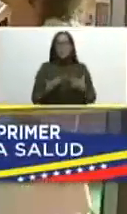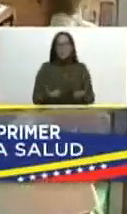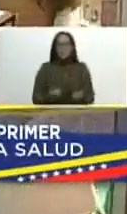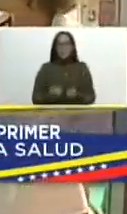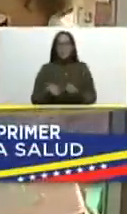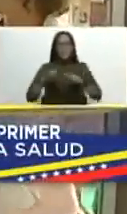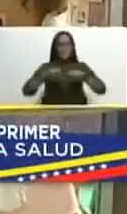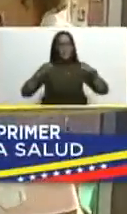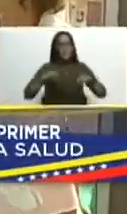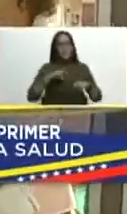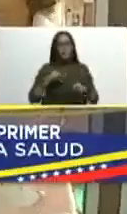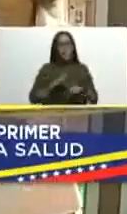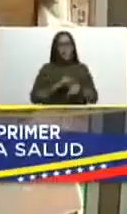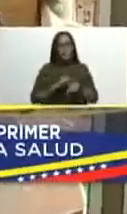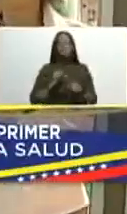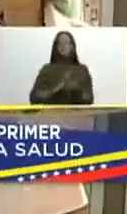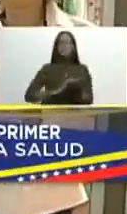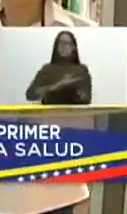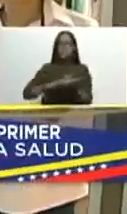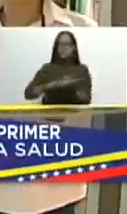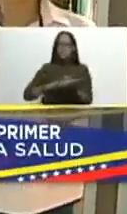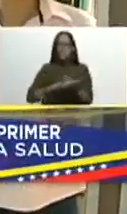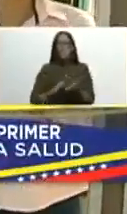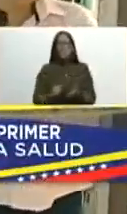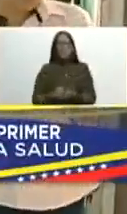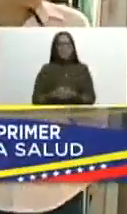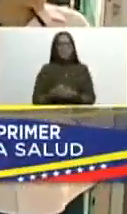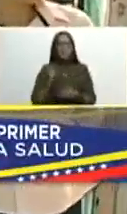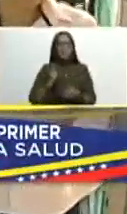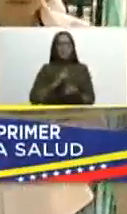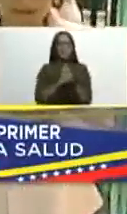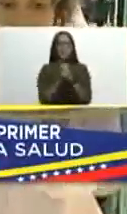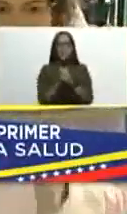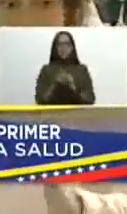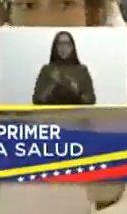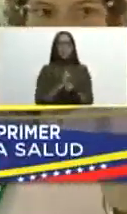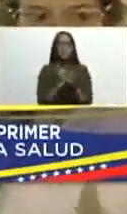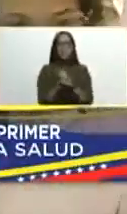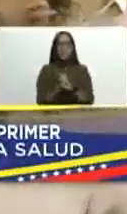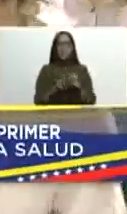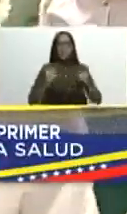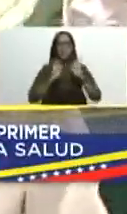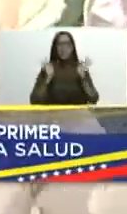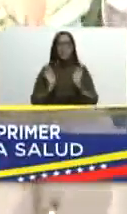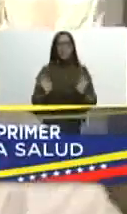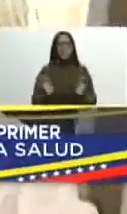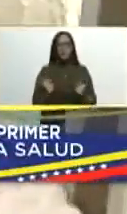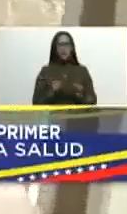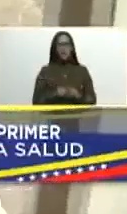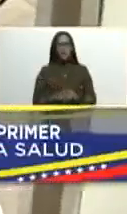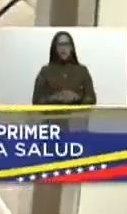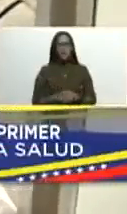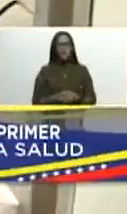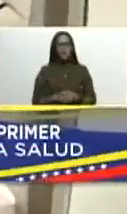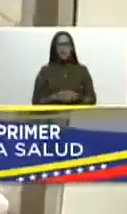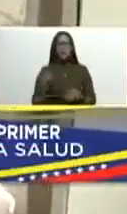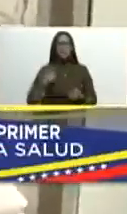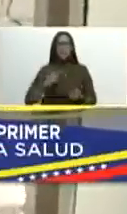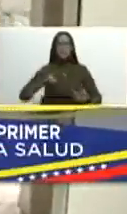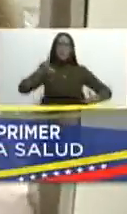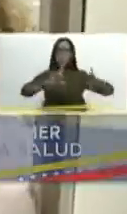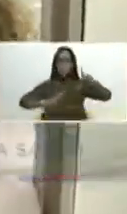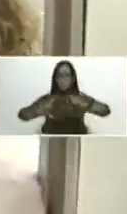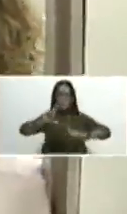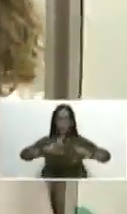no médico se recuperó y lo que se debió haber cambiado se cambió, correcto, de manera... Y aquí tenemos los laboratorios, ¿no,